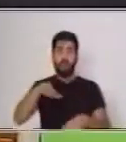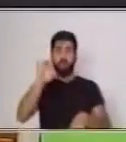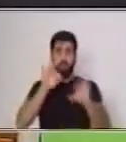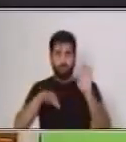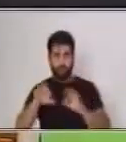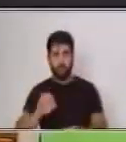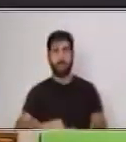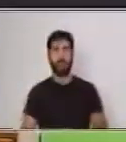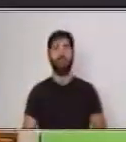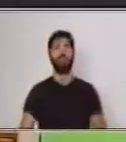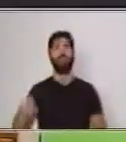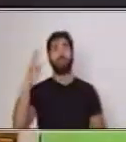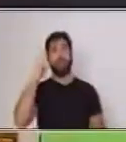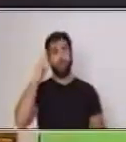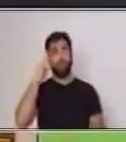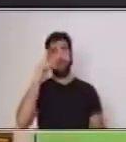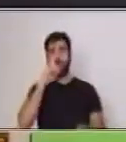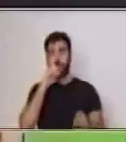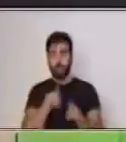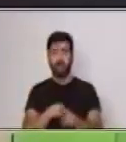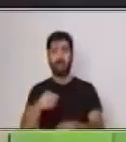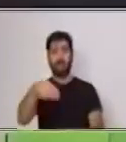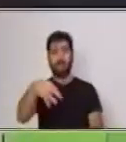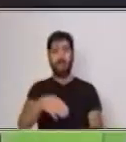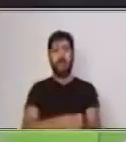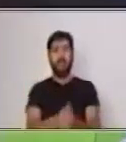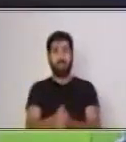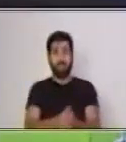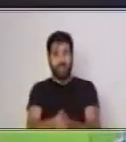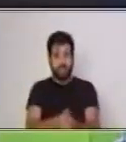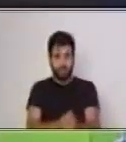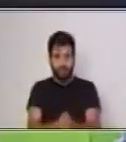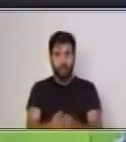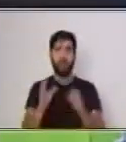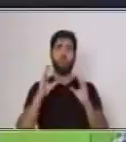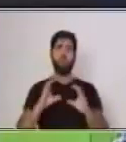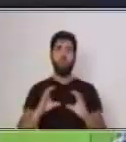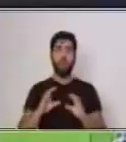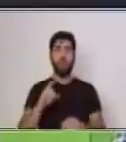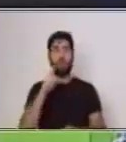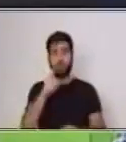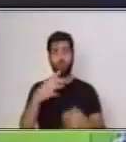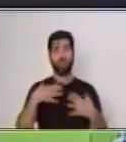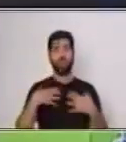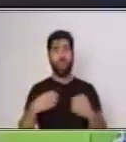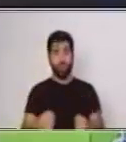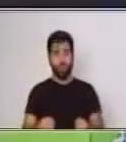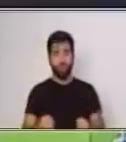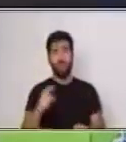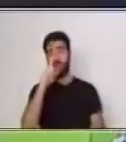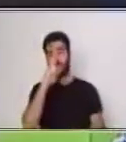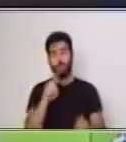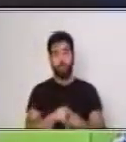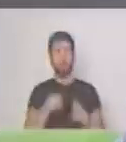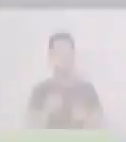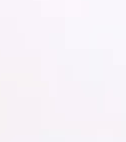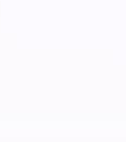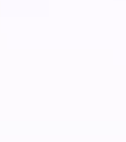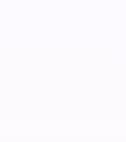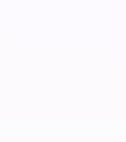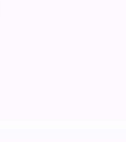texto. Recuerda, por favor, lávate las manos, cuida de tu salud, pero sobre todo, quédate en casa.